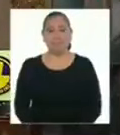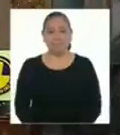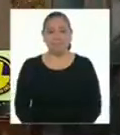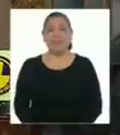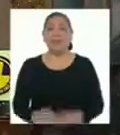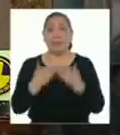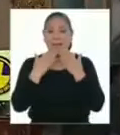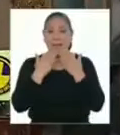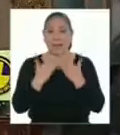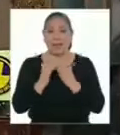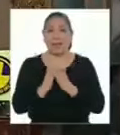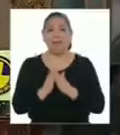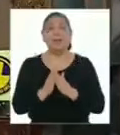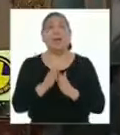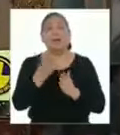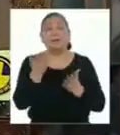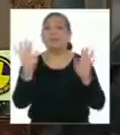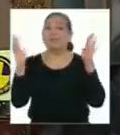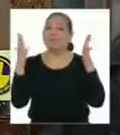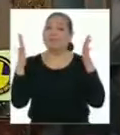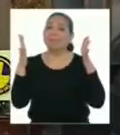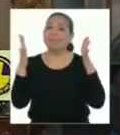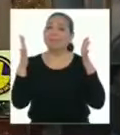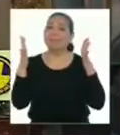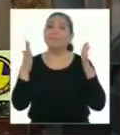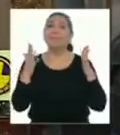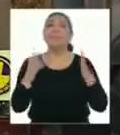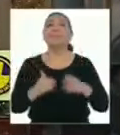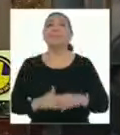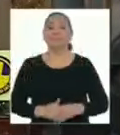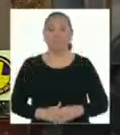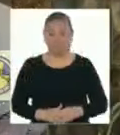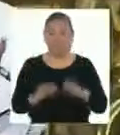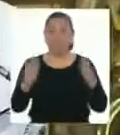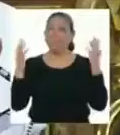1 de octubre del 2020. Agradecemos al Santo Padre con un aplauso.